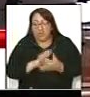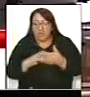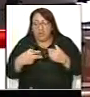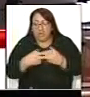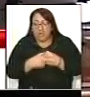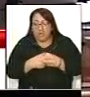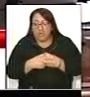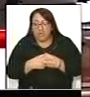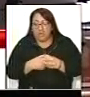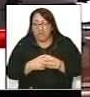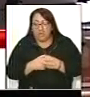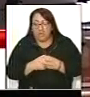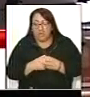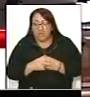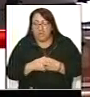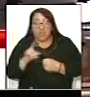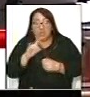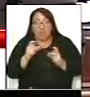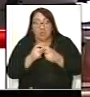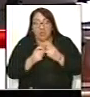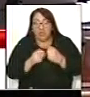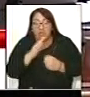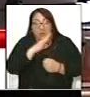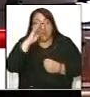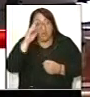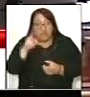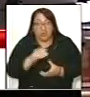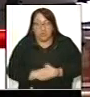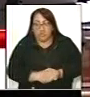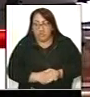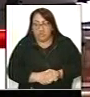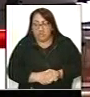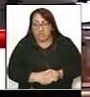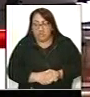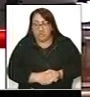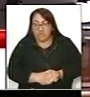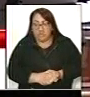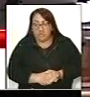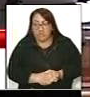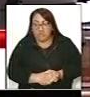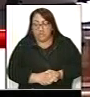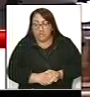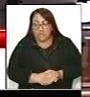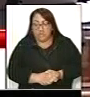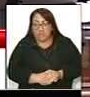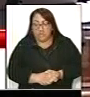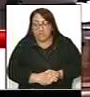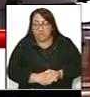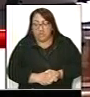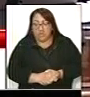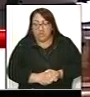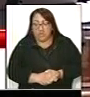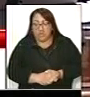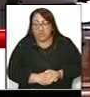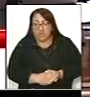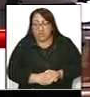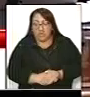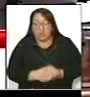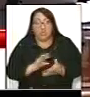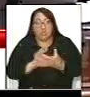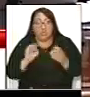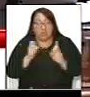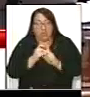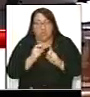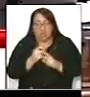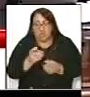alocución. Está pidiendo el uso de la palabra el congresista Bruce para solicitar el retiro de la expresión agraviante que acaba de